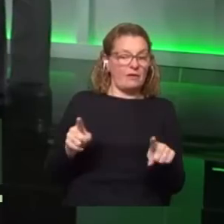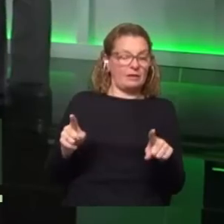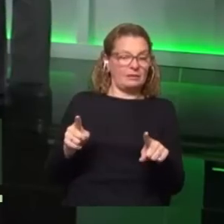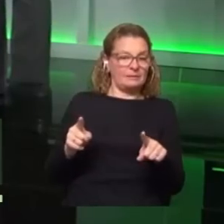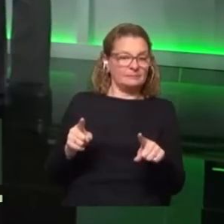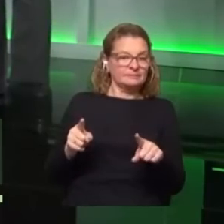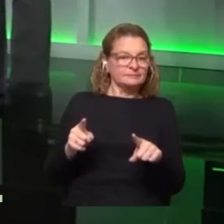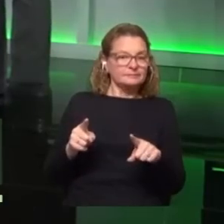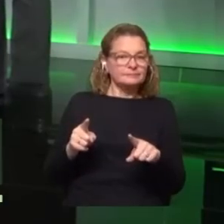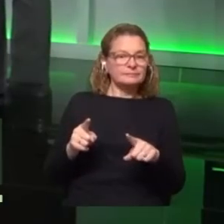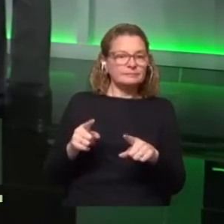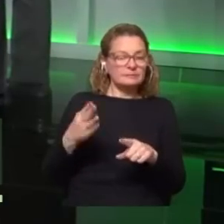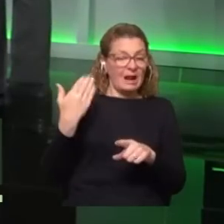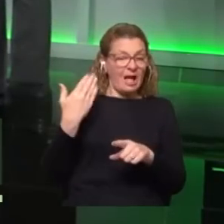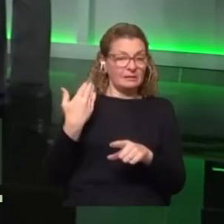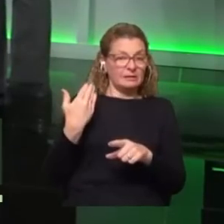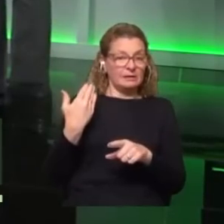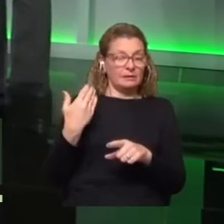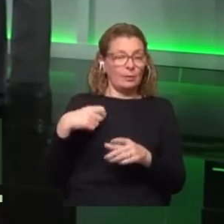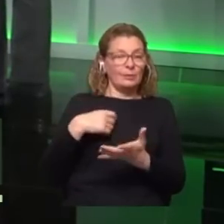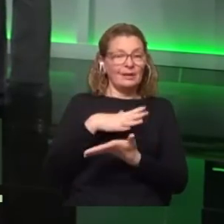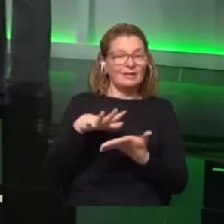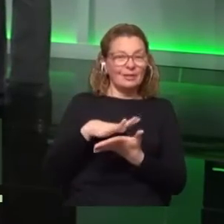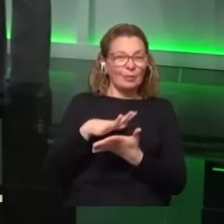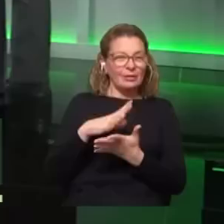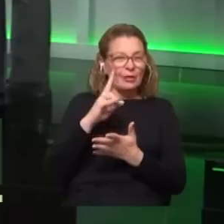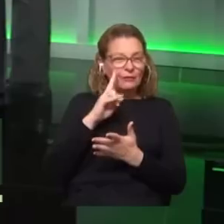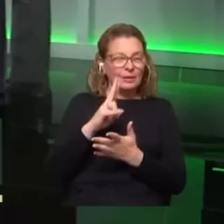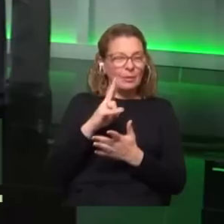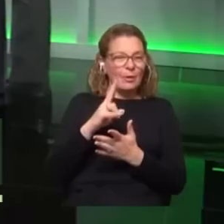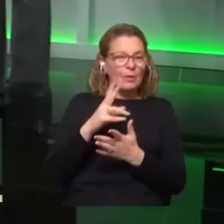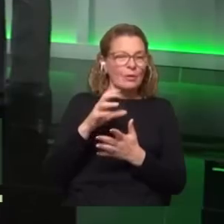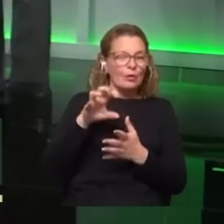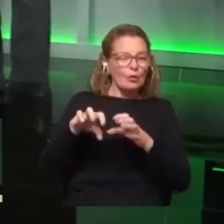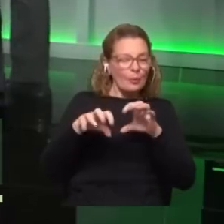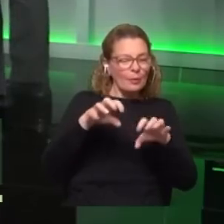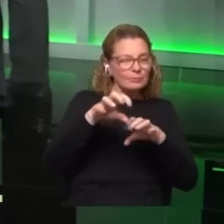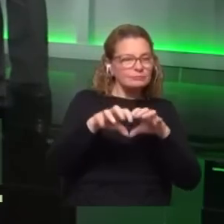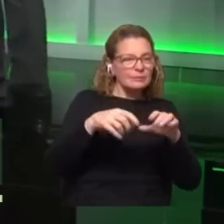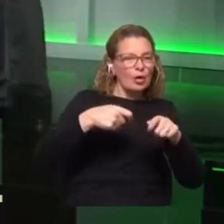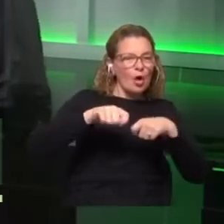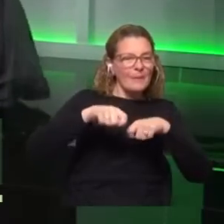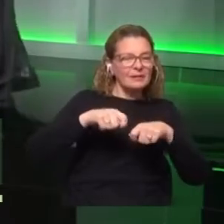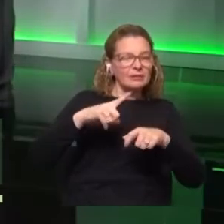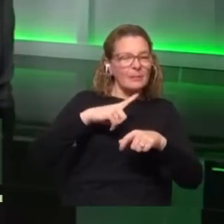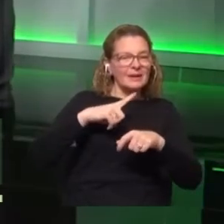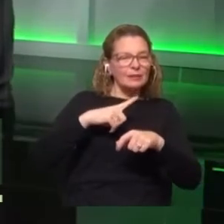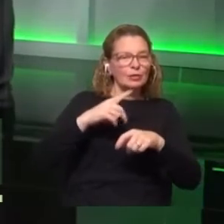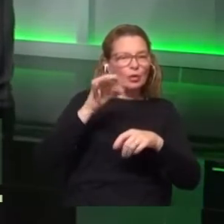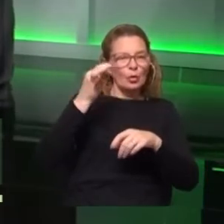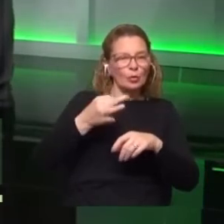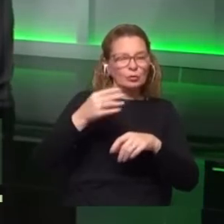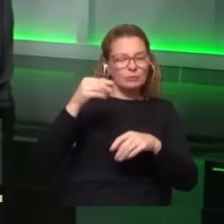duplica el que está más atrás y después ya tenemos Sí una situación que se va moderando pero la mayoría de sectores del sector comercio están experimentando justamente